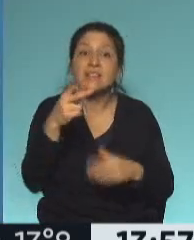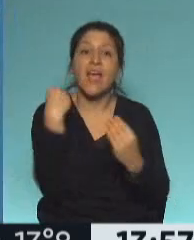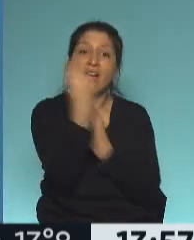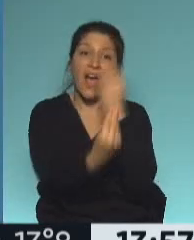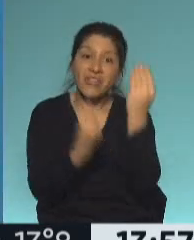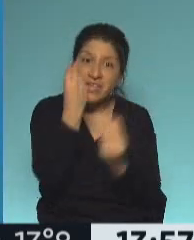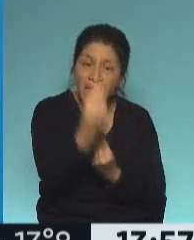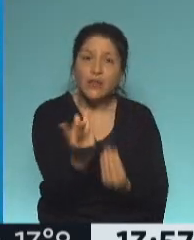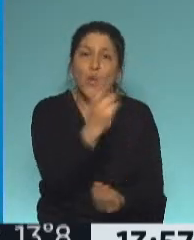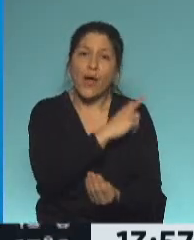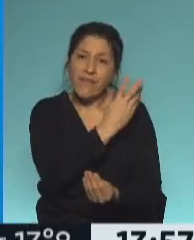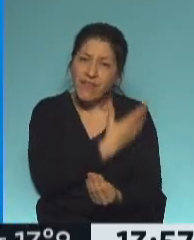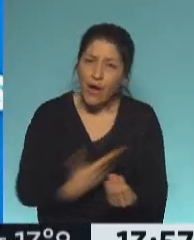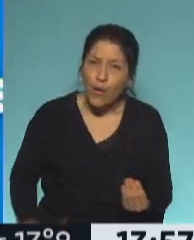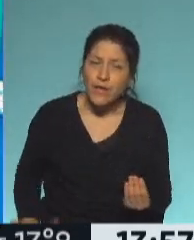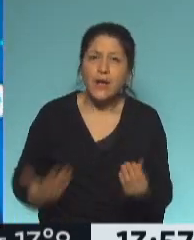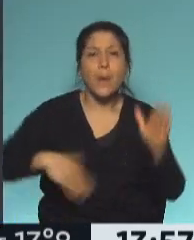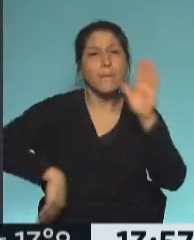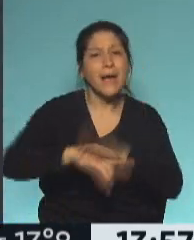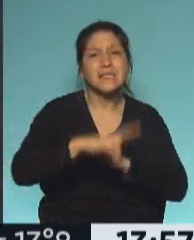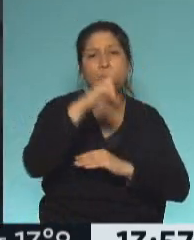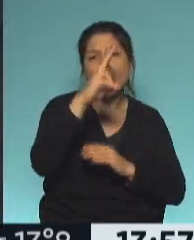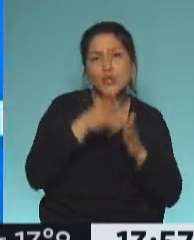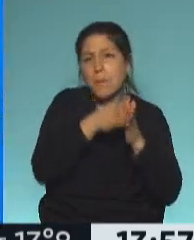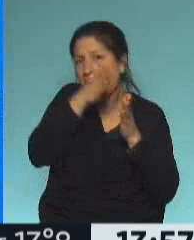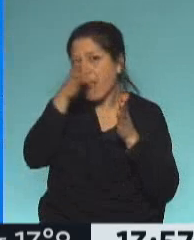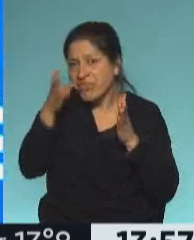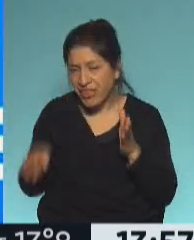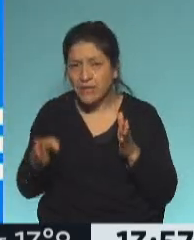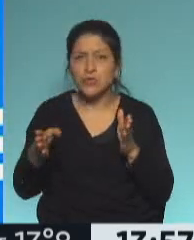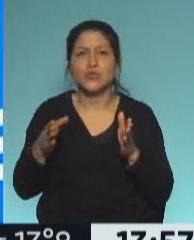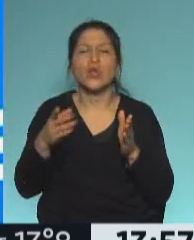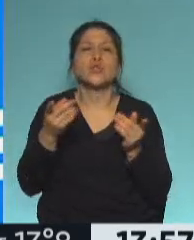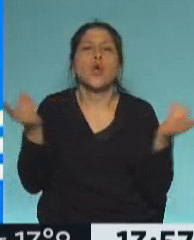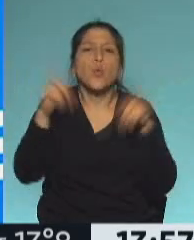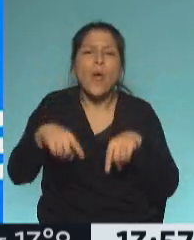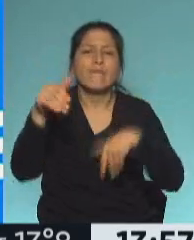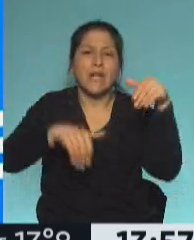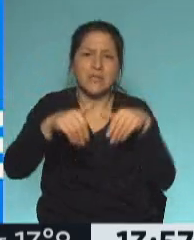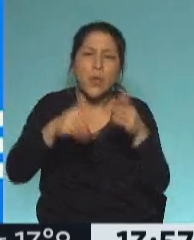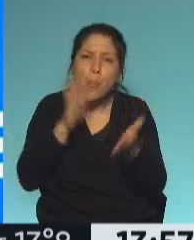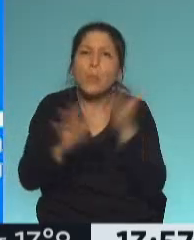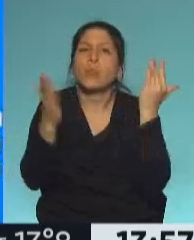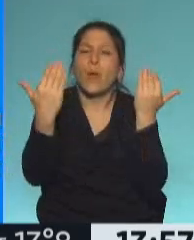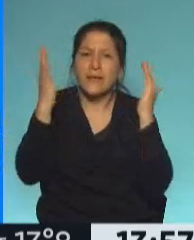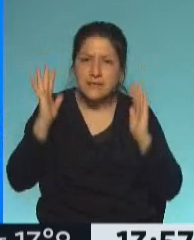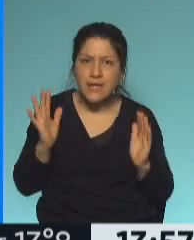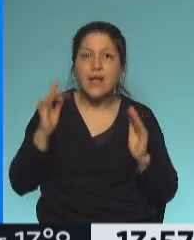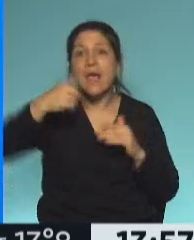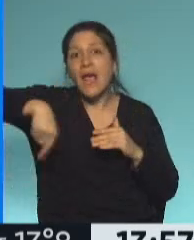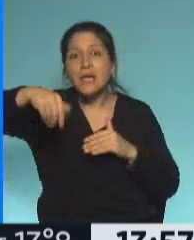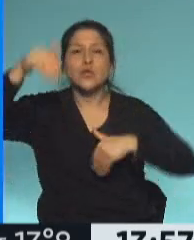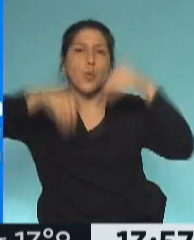jefe de gobierno, máximo 2 mandatos de 4 años con reelección. Es decir, votan al presidente, votan a la conformación